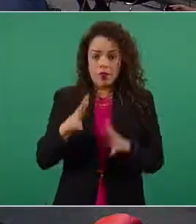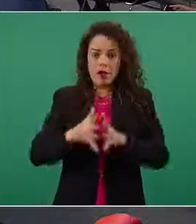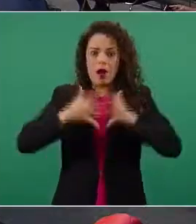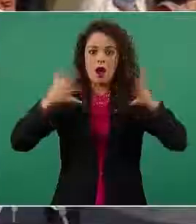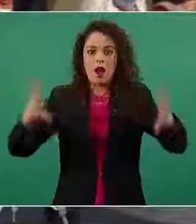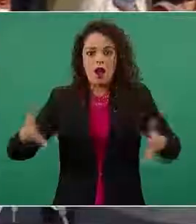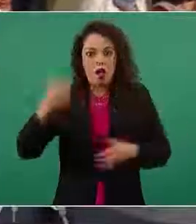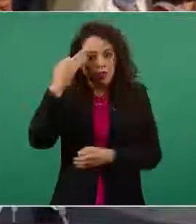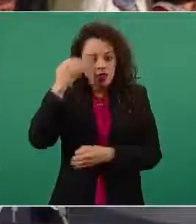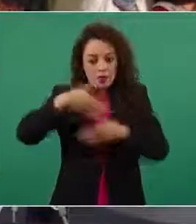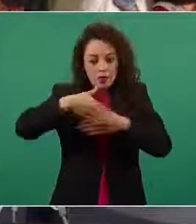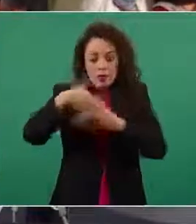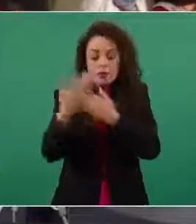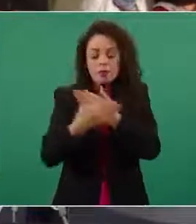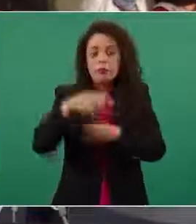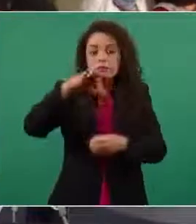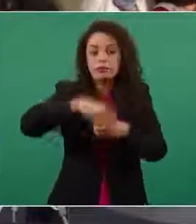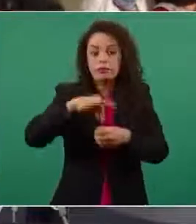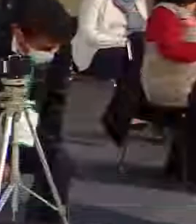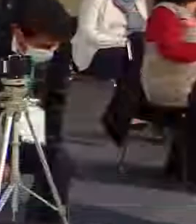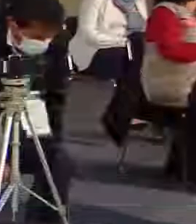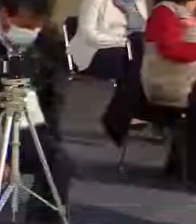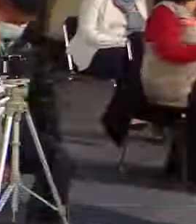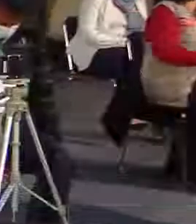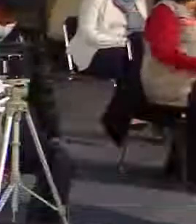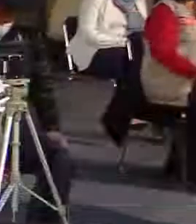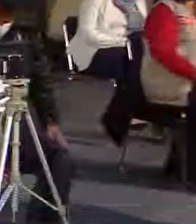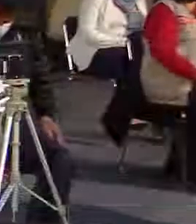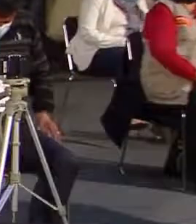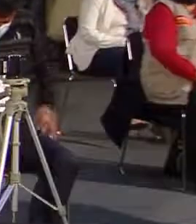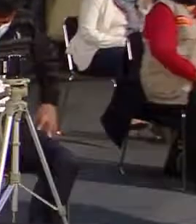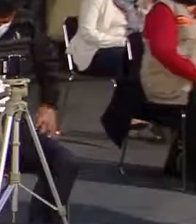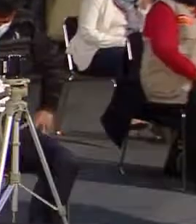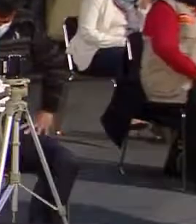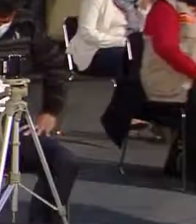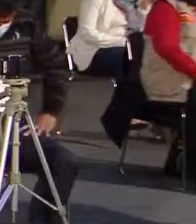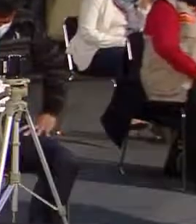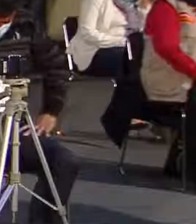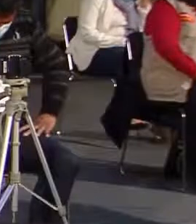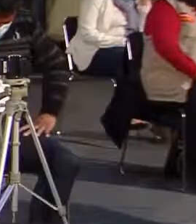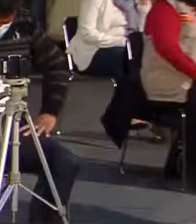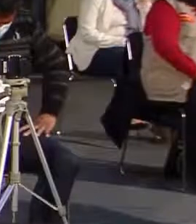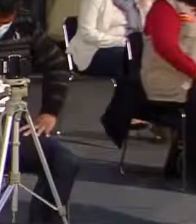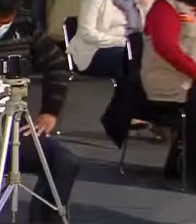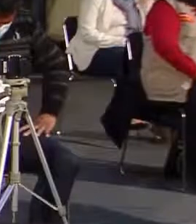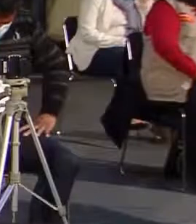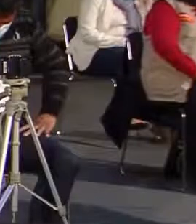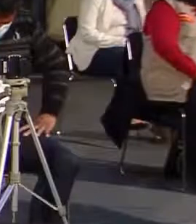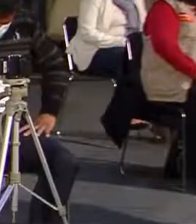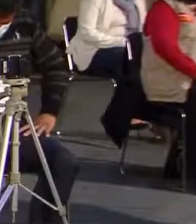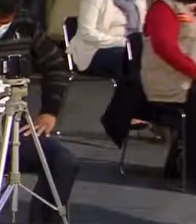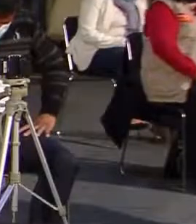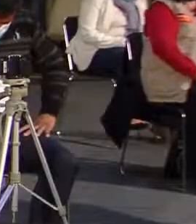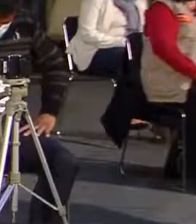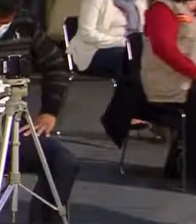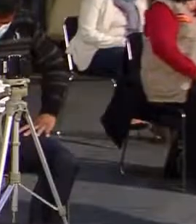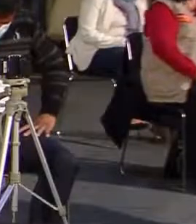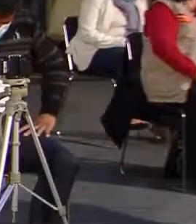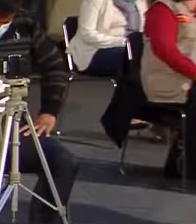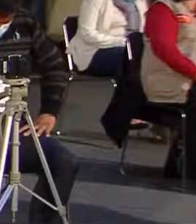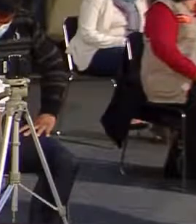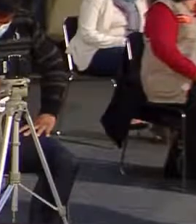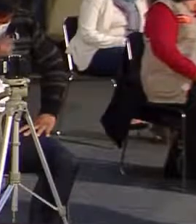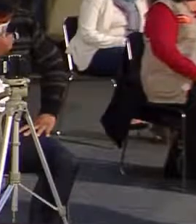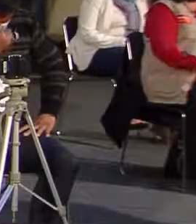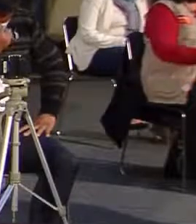naturaleza, pues pensamos 80 casi ocuparían para un estado, y sentimos que es una fiscalía